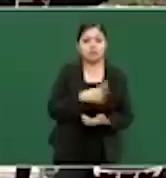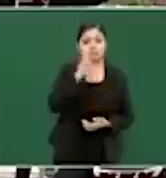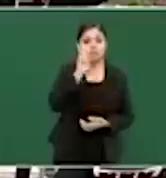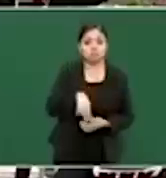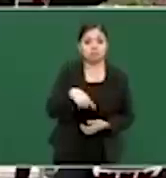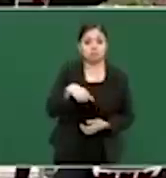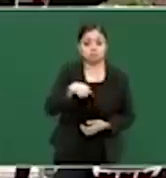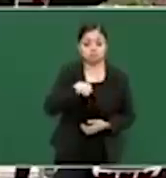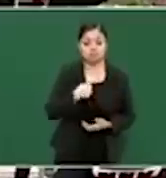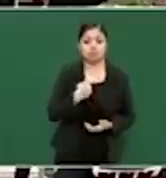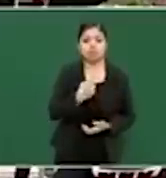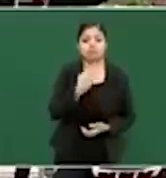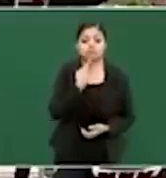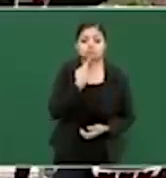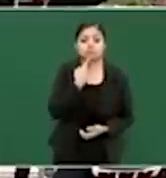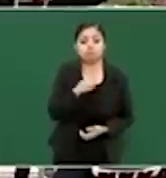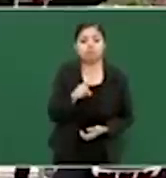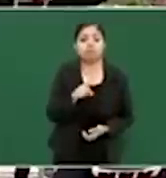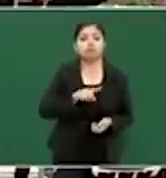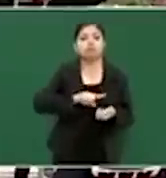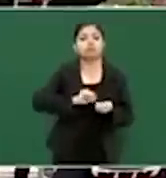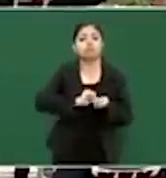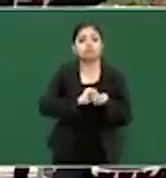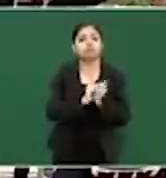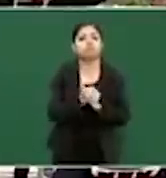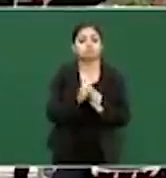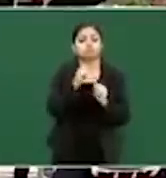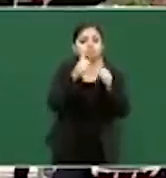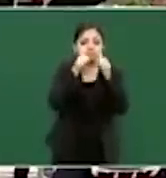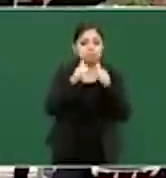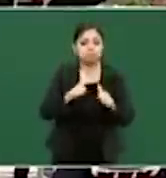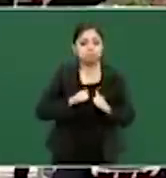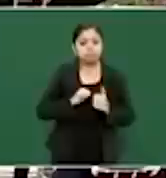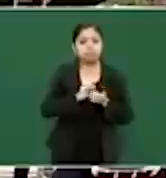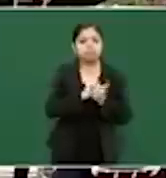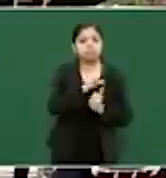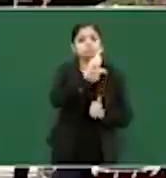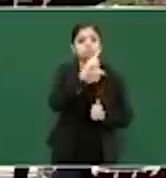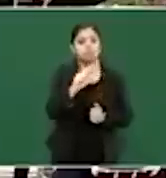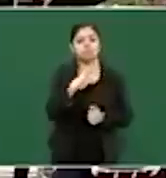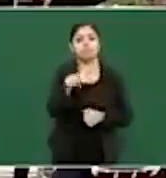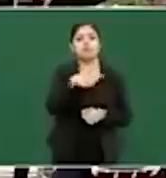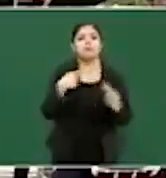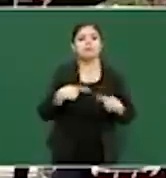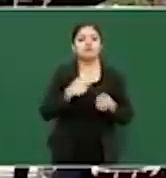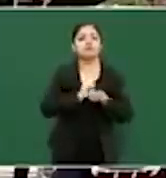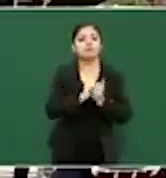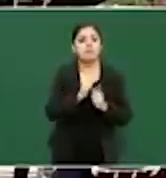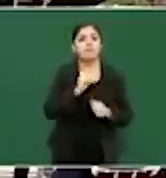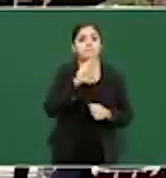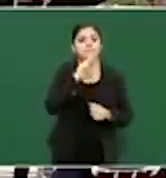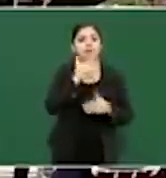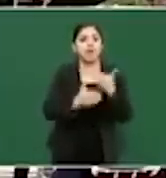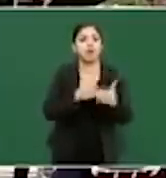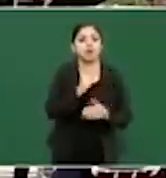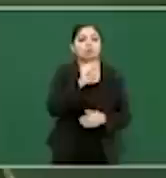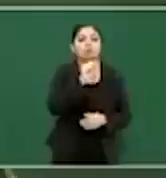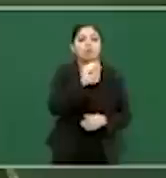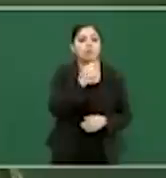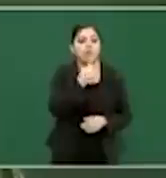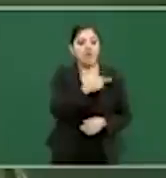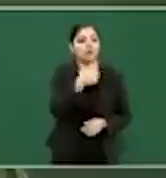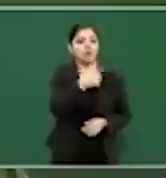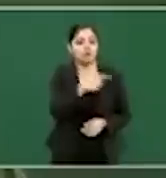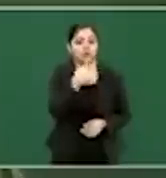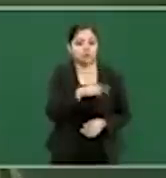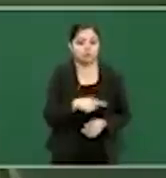en esta actividad en contra de la delincuencia y nos ha ayudado mucho con la denuncia. Una actividad económica en la capital del Estado